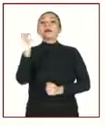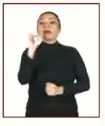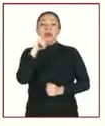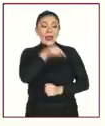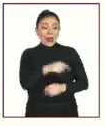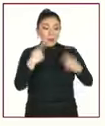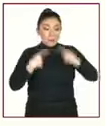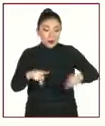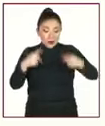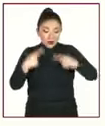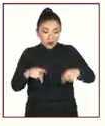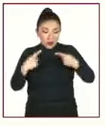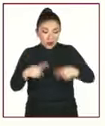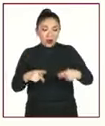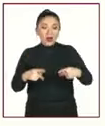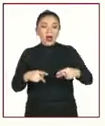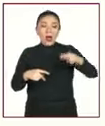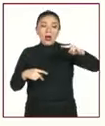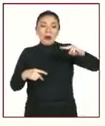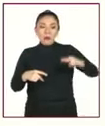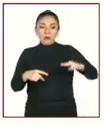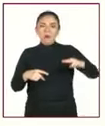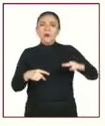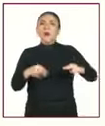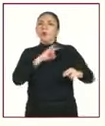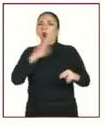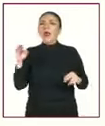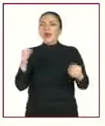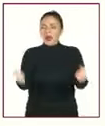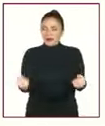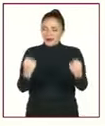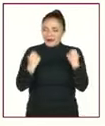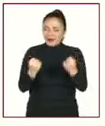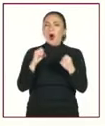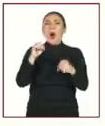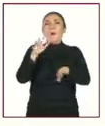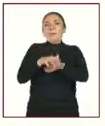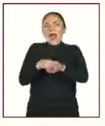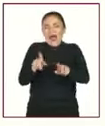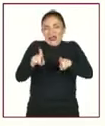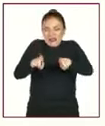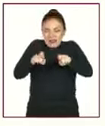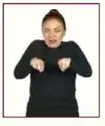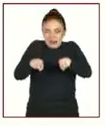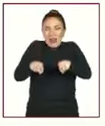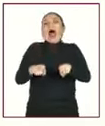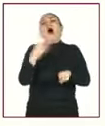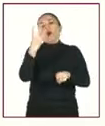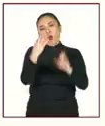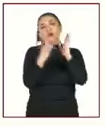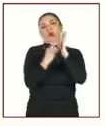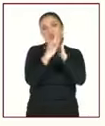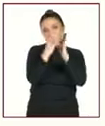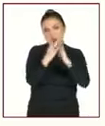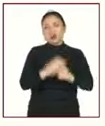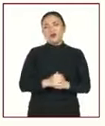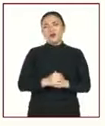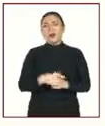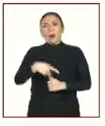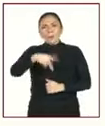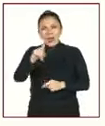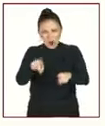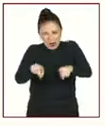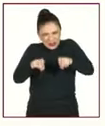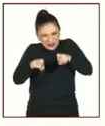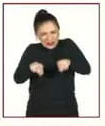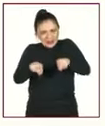persona está en una posición que flexiona, entonces se da 4 puntos. Si es una flexión anormal o